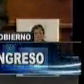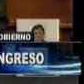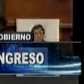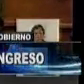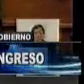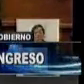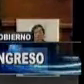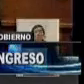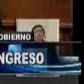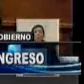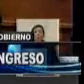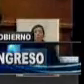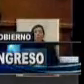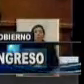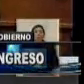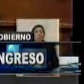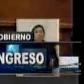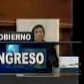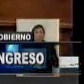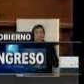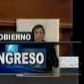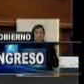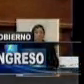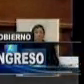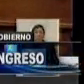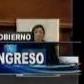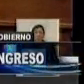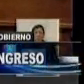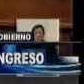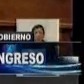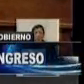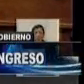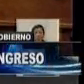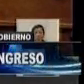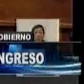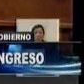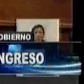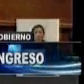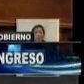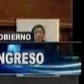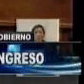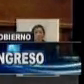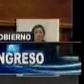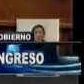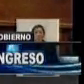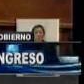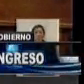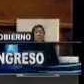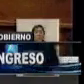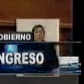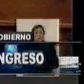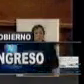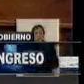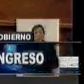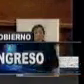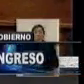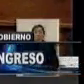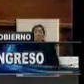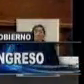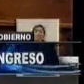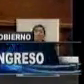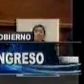policial. Por ello, me auno a la voluntad política del gobierno de enfrentar dicha problemática y solucionarla